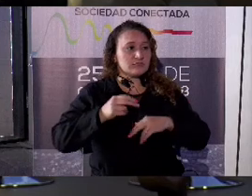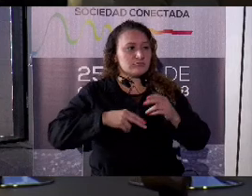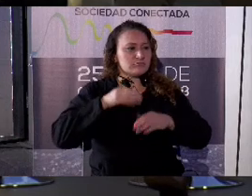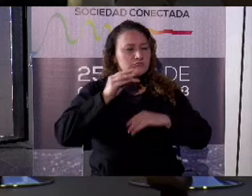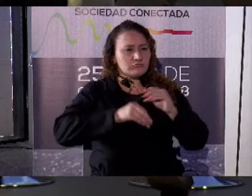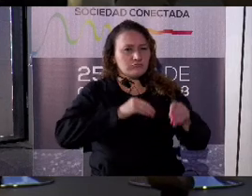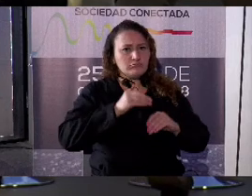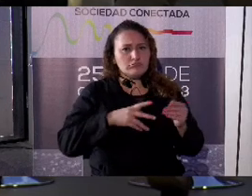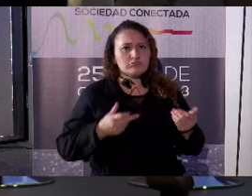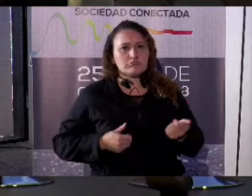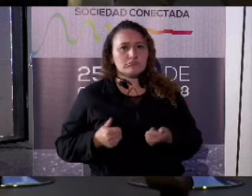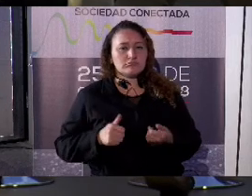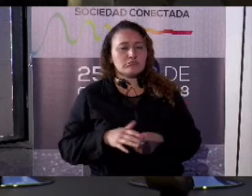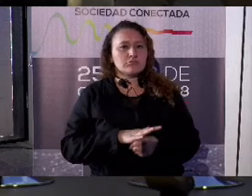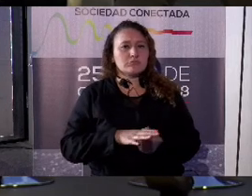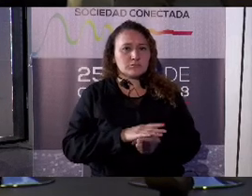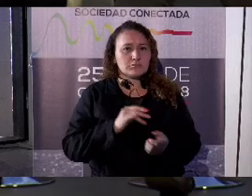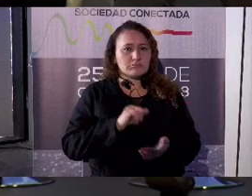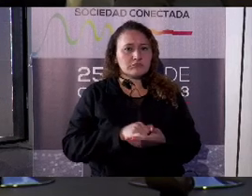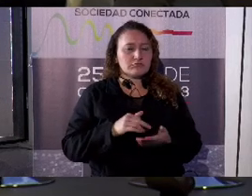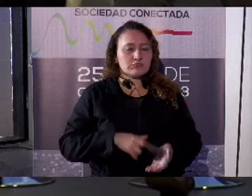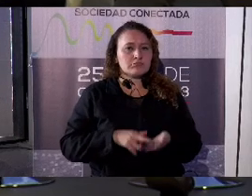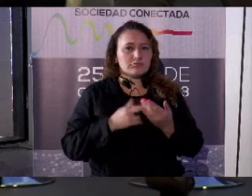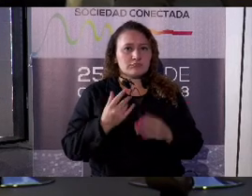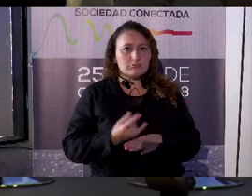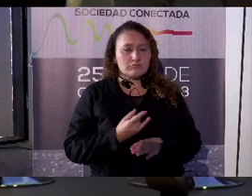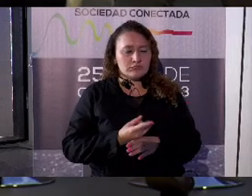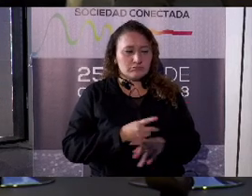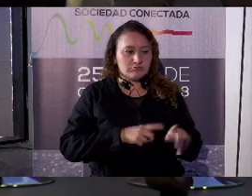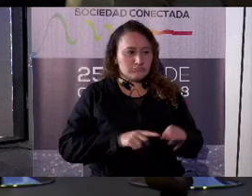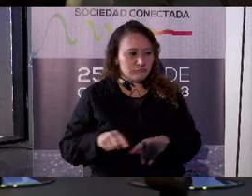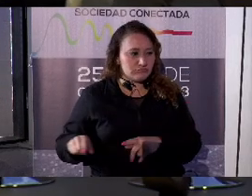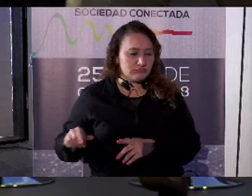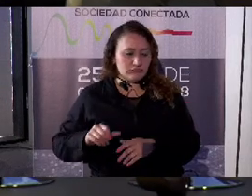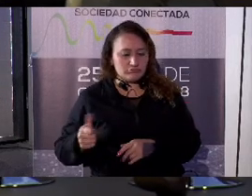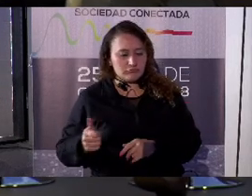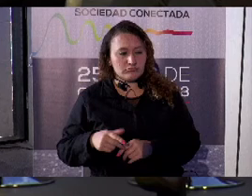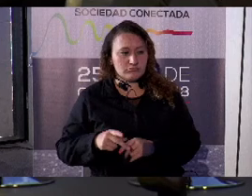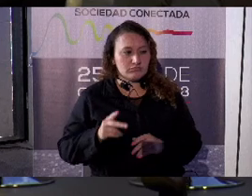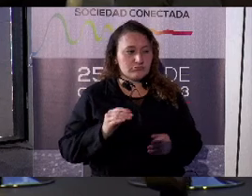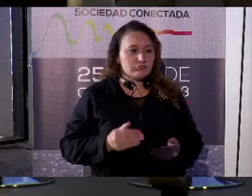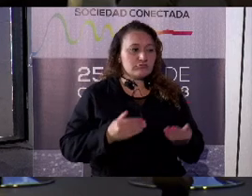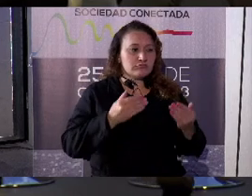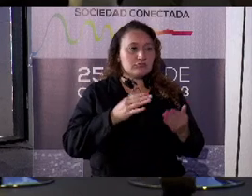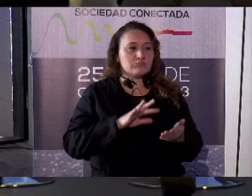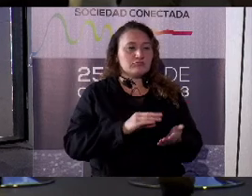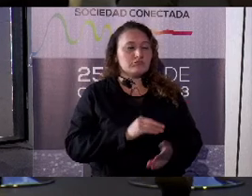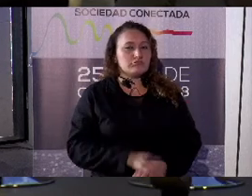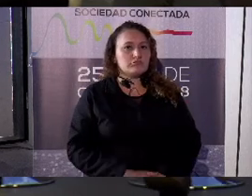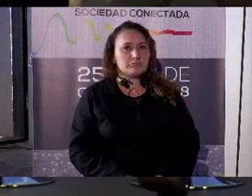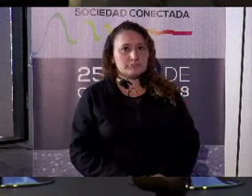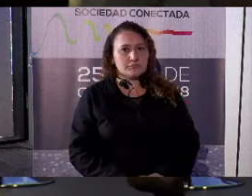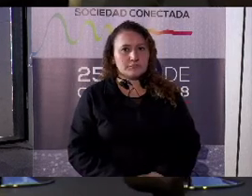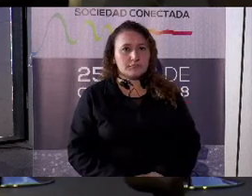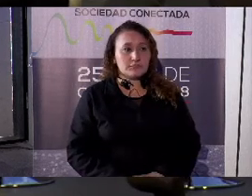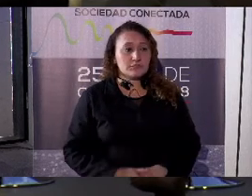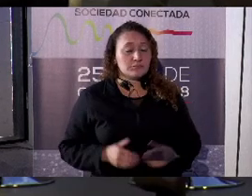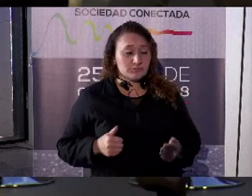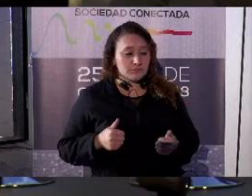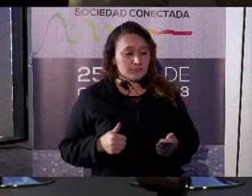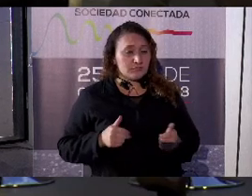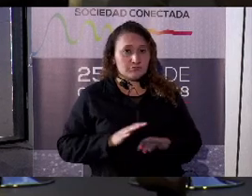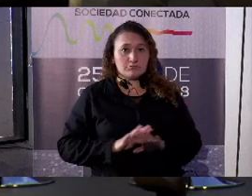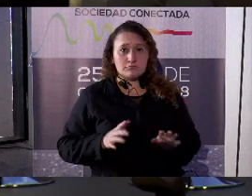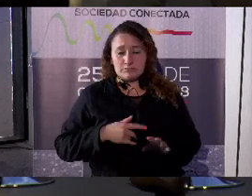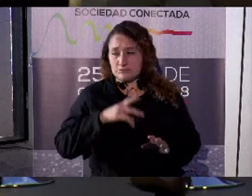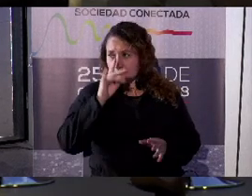que que que que reutilizan elementos unos con otros y benefician a todos al mismo tiempo Muy bueno muy bueno creo que entonces